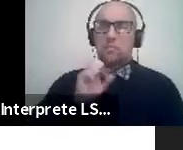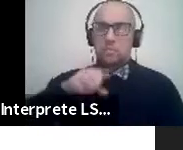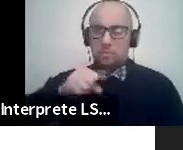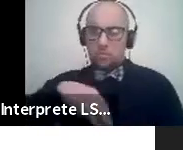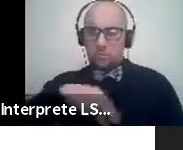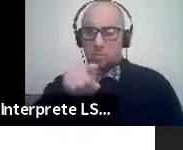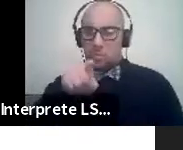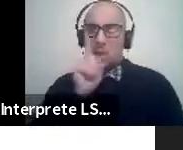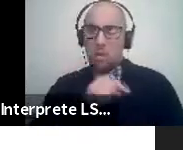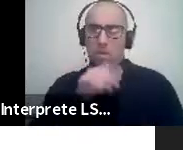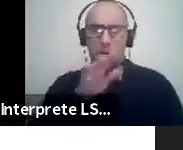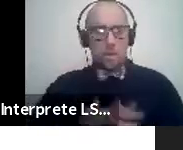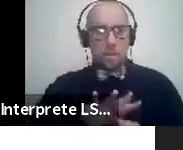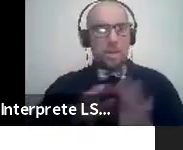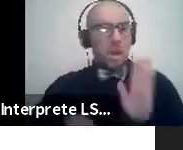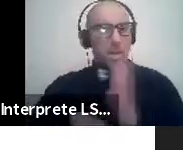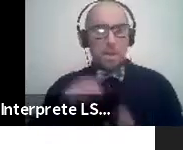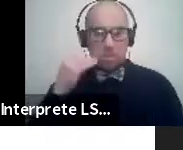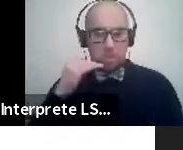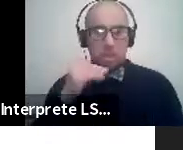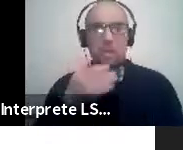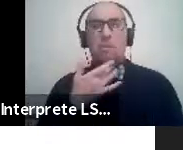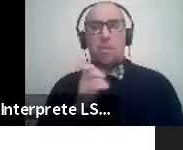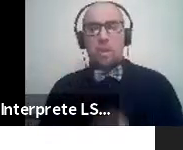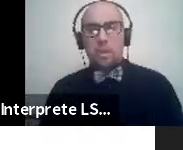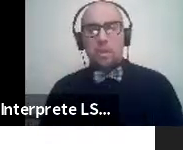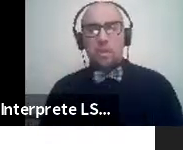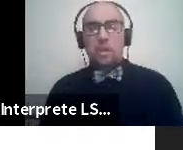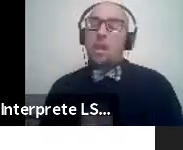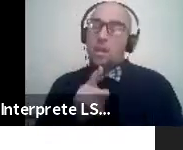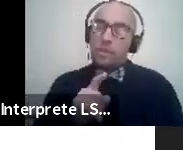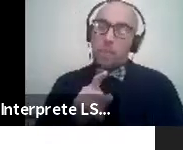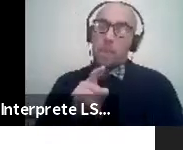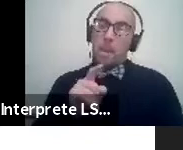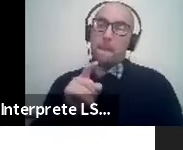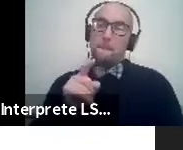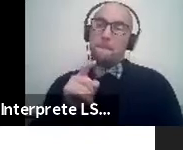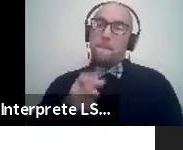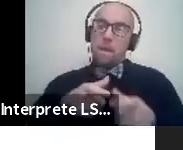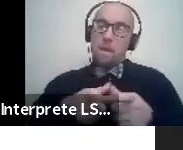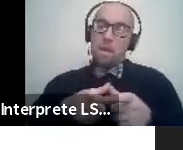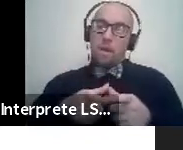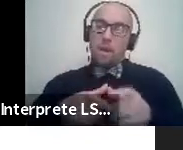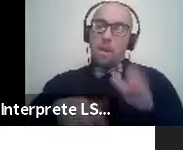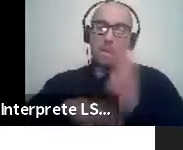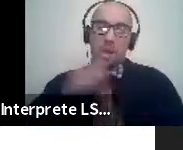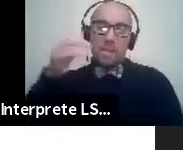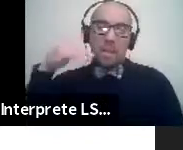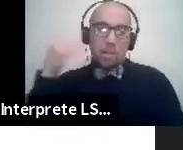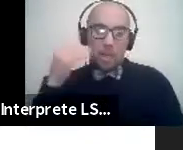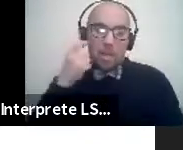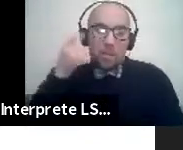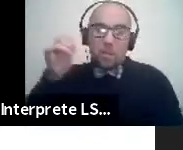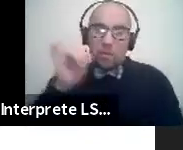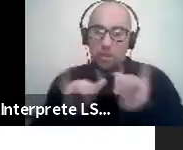estas últimas, la matemática, porque constituye uno de los pilares del pensamiento científico.